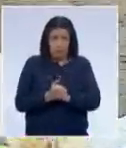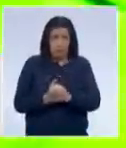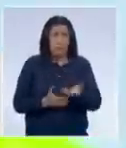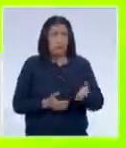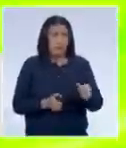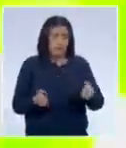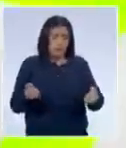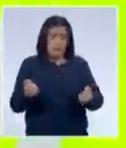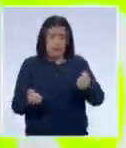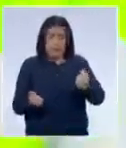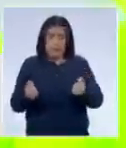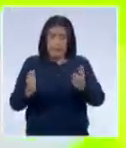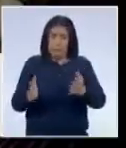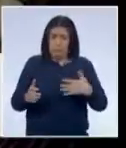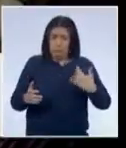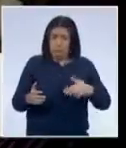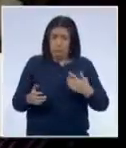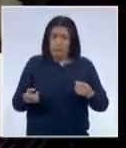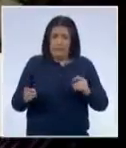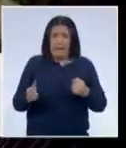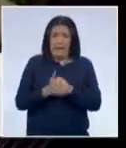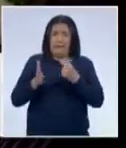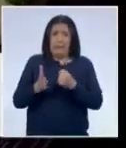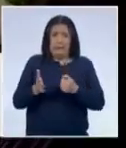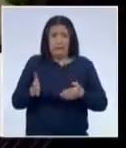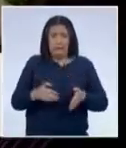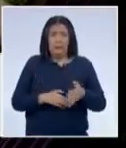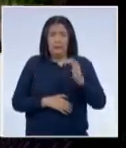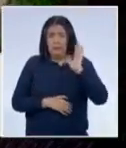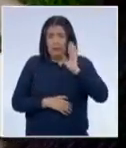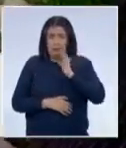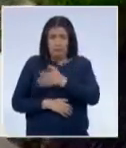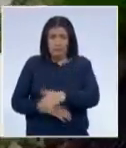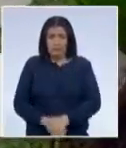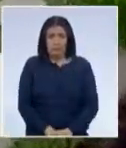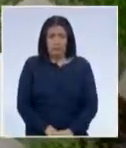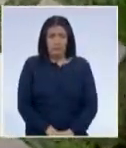conductora que ocasionó el fatal accidente de la avenida javier prado